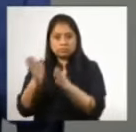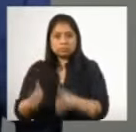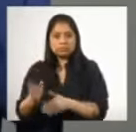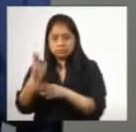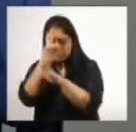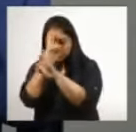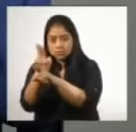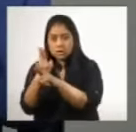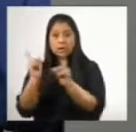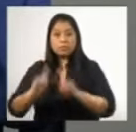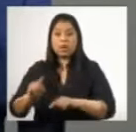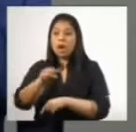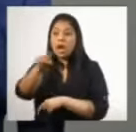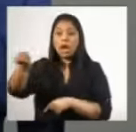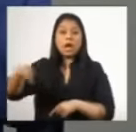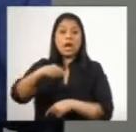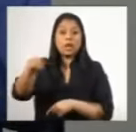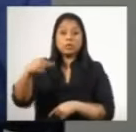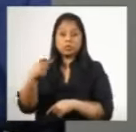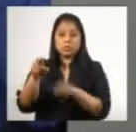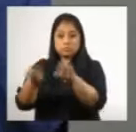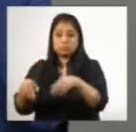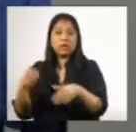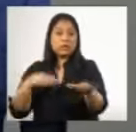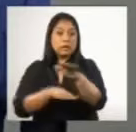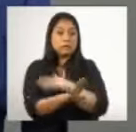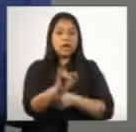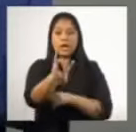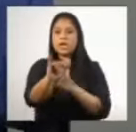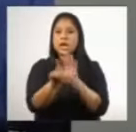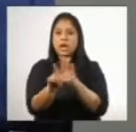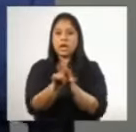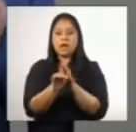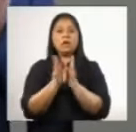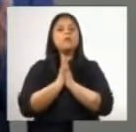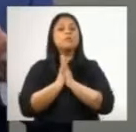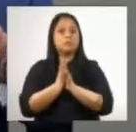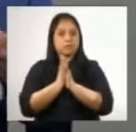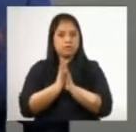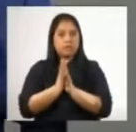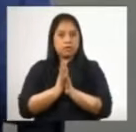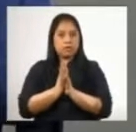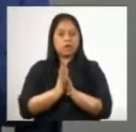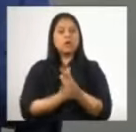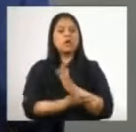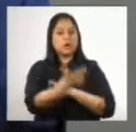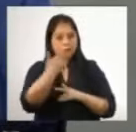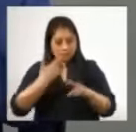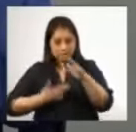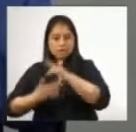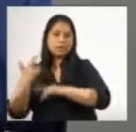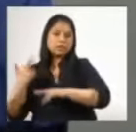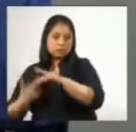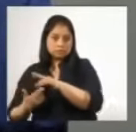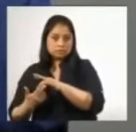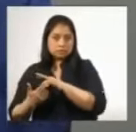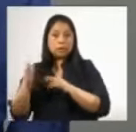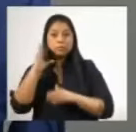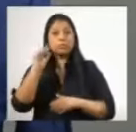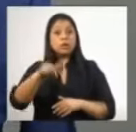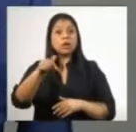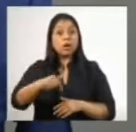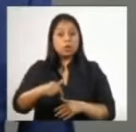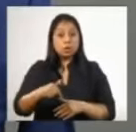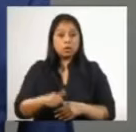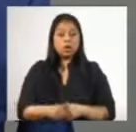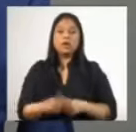a todos los que entraron ilegalmente que por favor procedan a regresar, porque en este